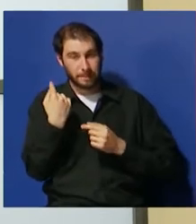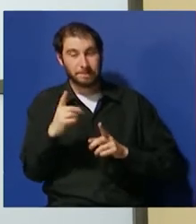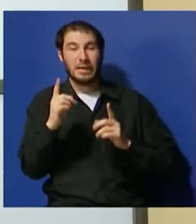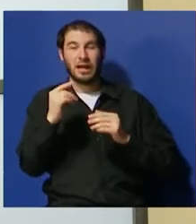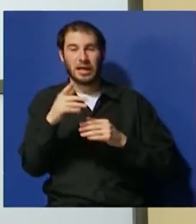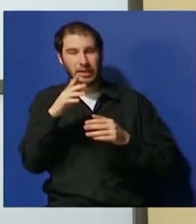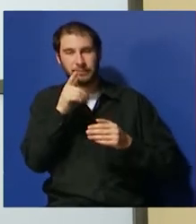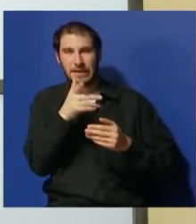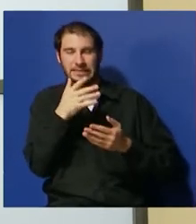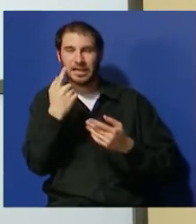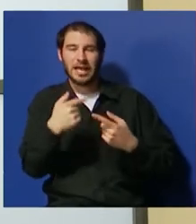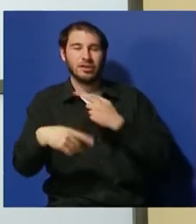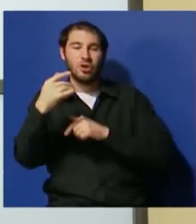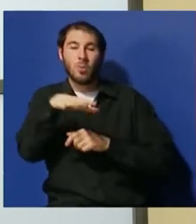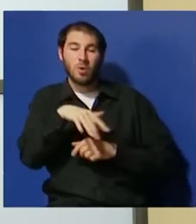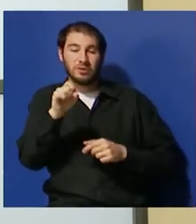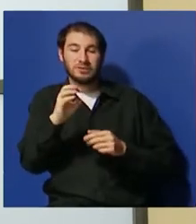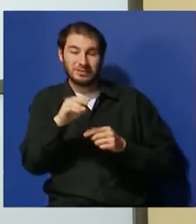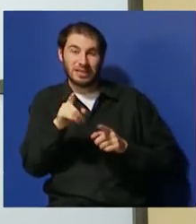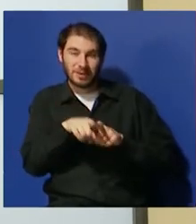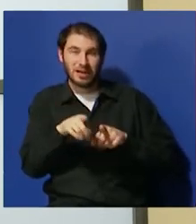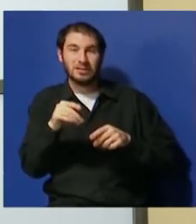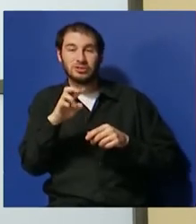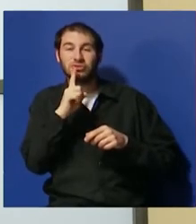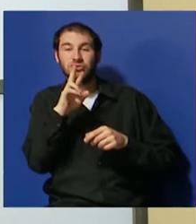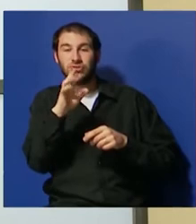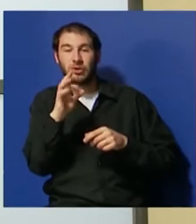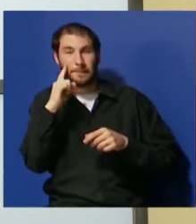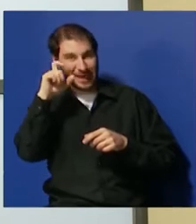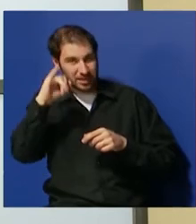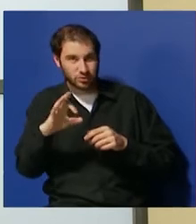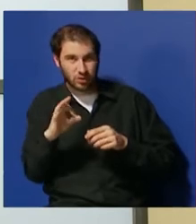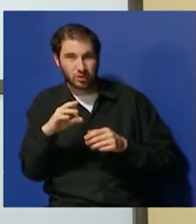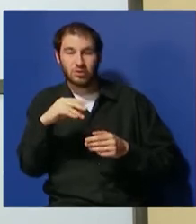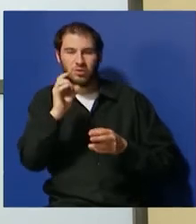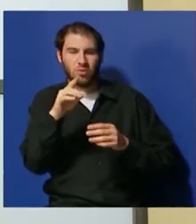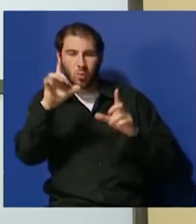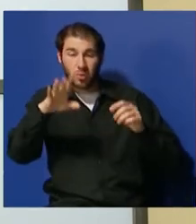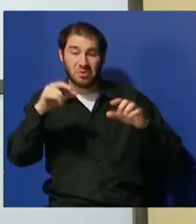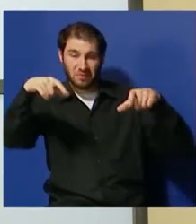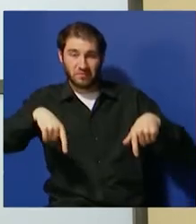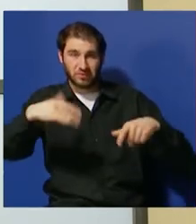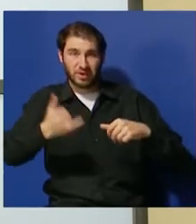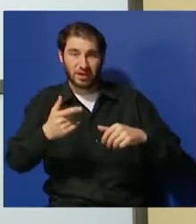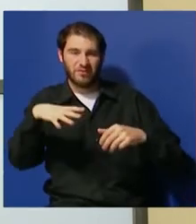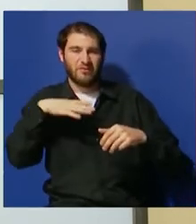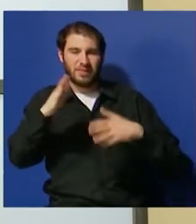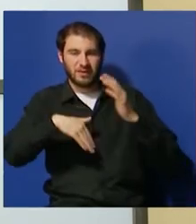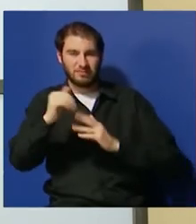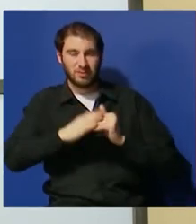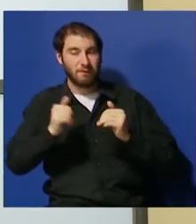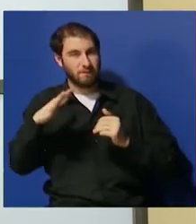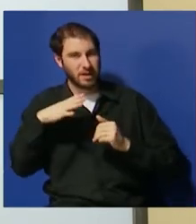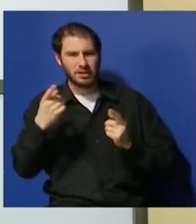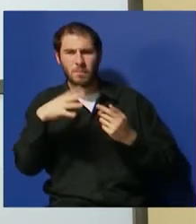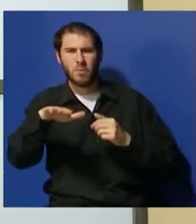El Tropiezo es la historia de un pueblo que se llama justamente El Tropiezo, donde no hay absolutamente nada más que una cancha de fútbol a medio terminar. ¿Por qué en ese